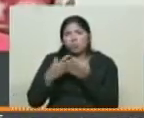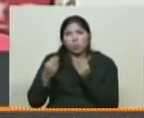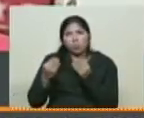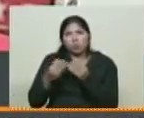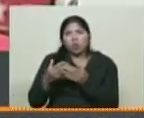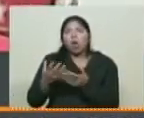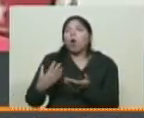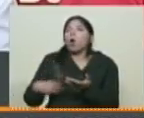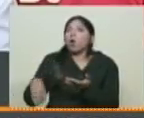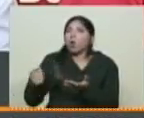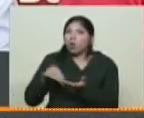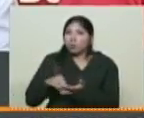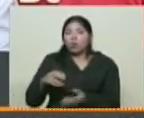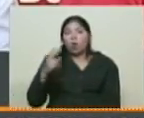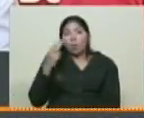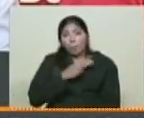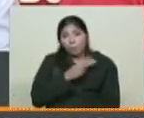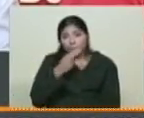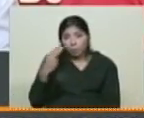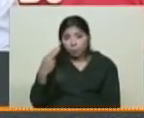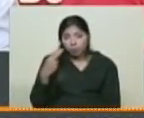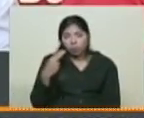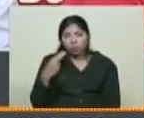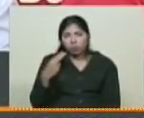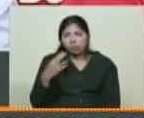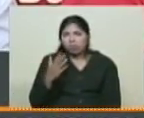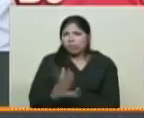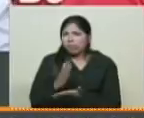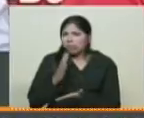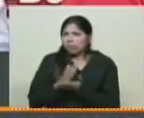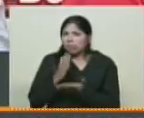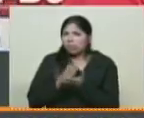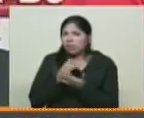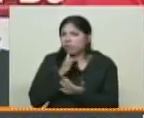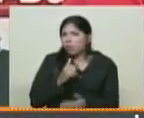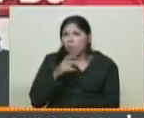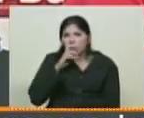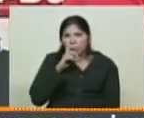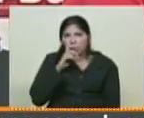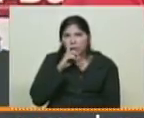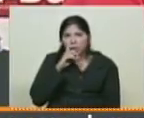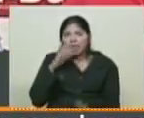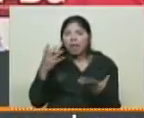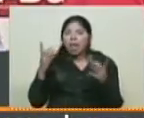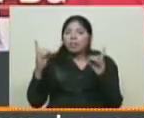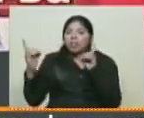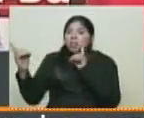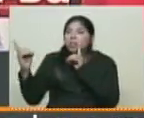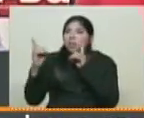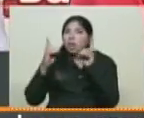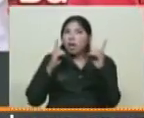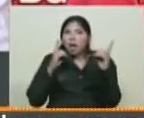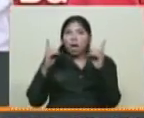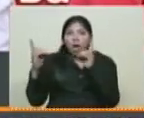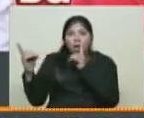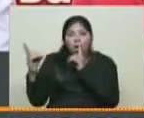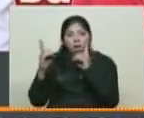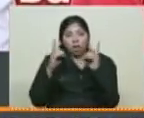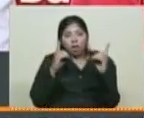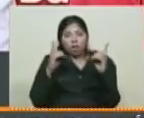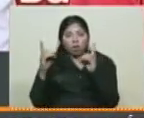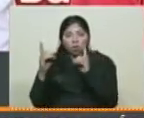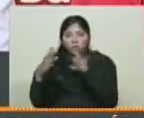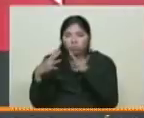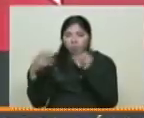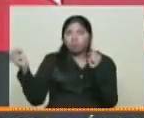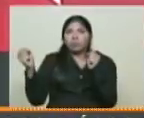ratificamos ese compromiso que dijo siempre el presidente Nicolás Maduro, que era el diálogo, que era el encuentro, el